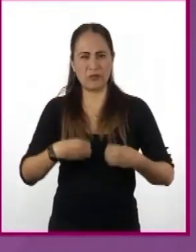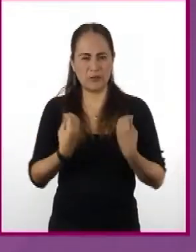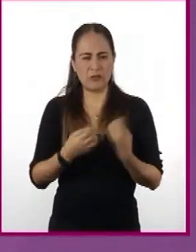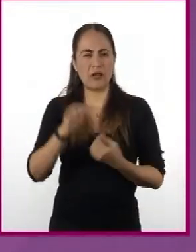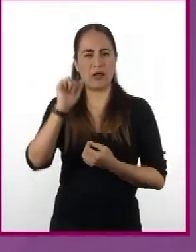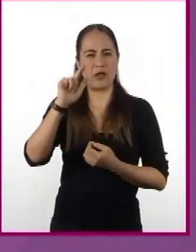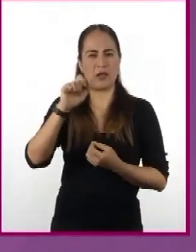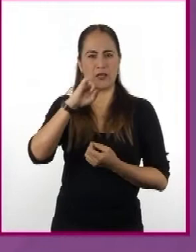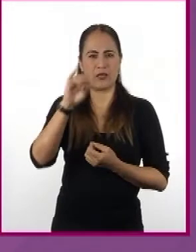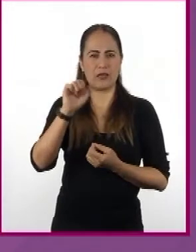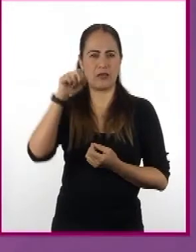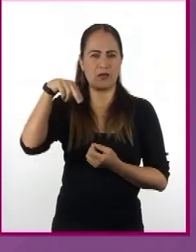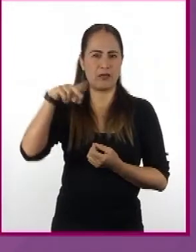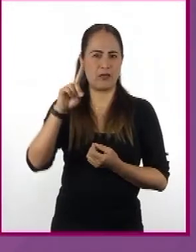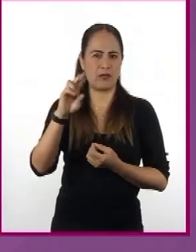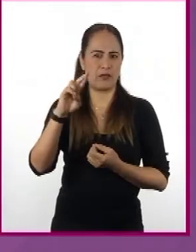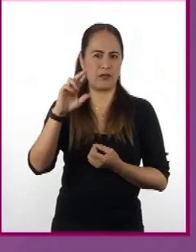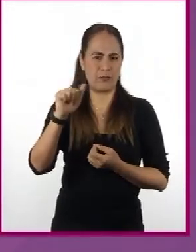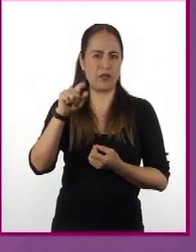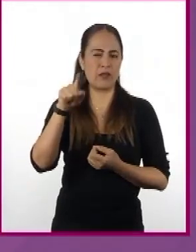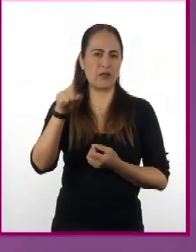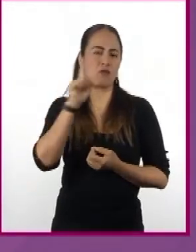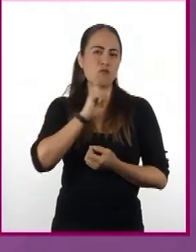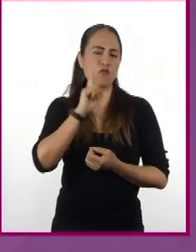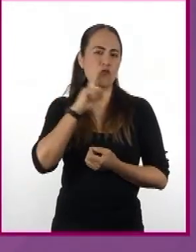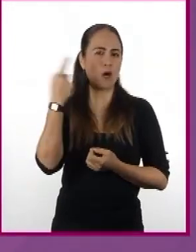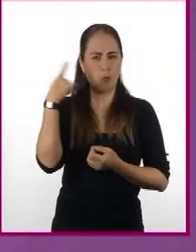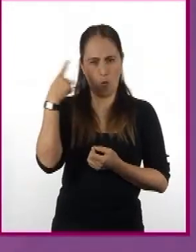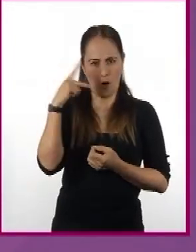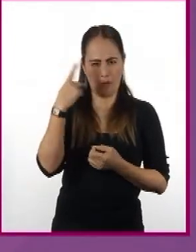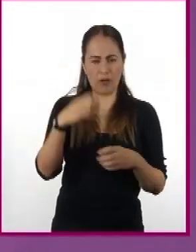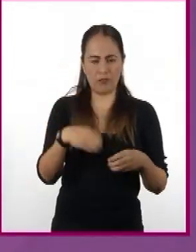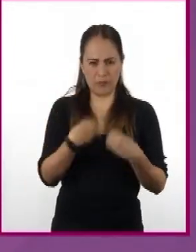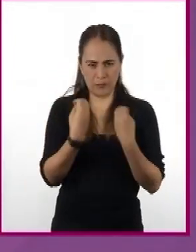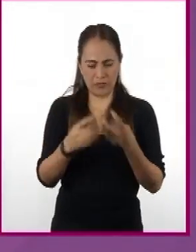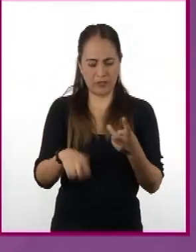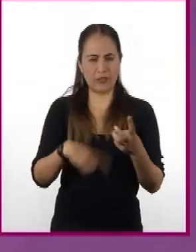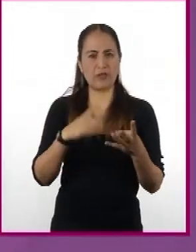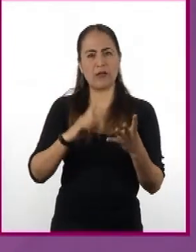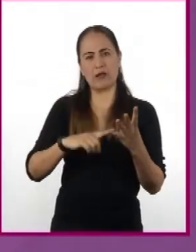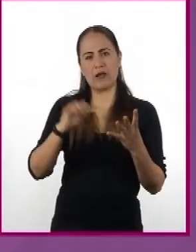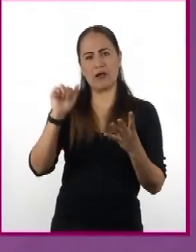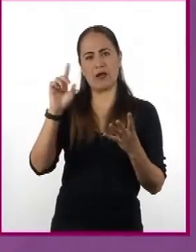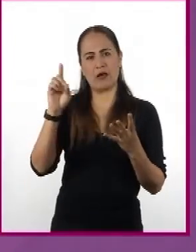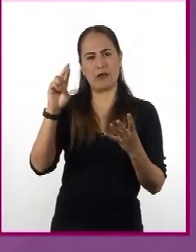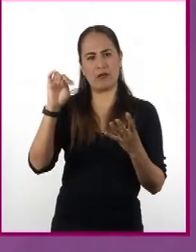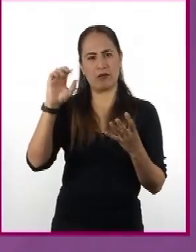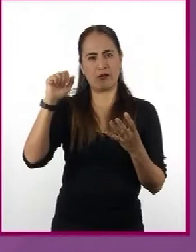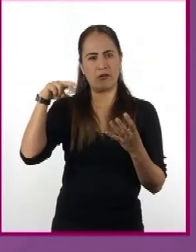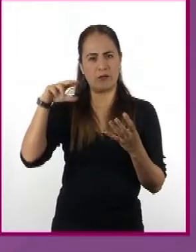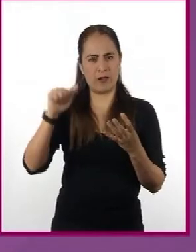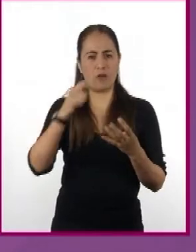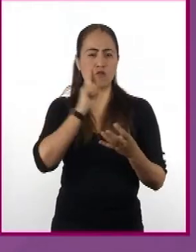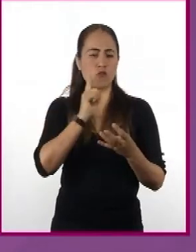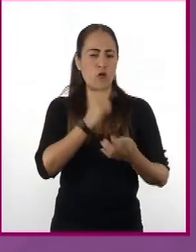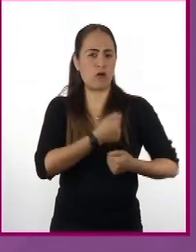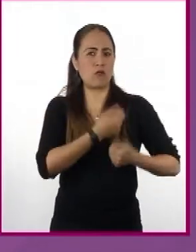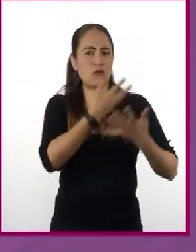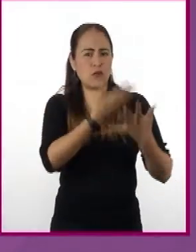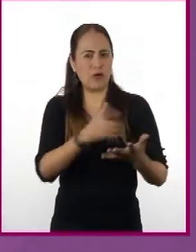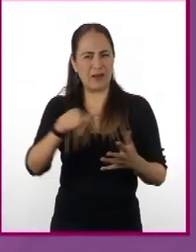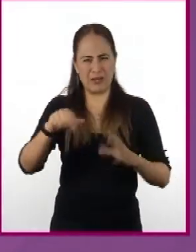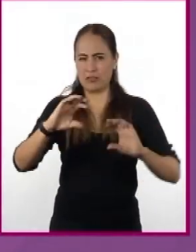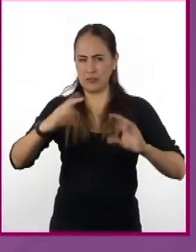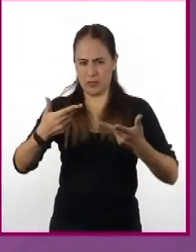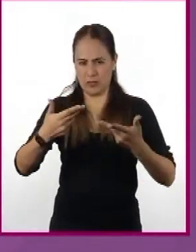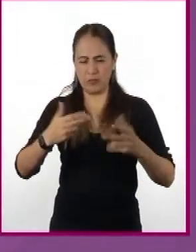Alejandra Lucas Juárez, poeta totonaca de Puebla, Adriana López, poeta tzetal de